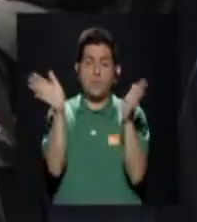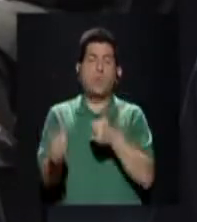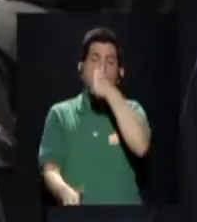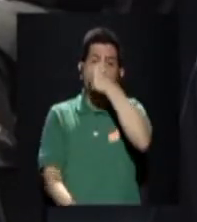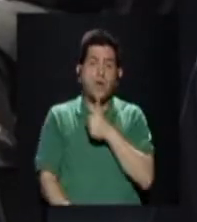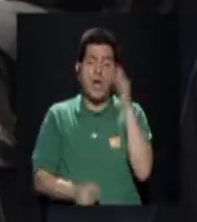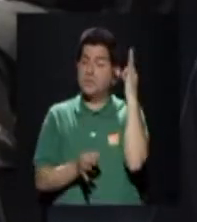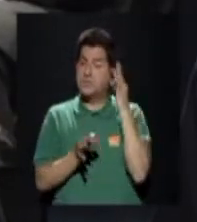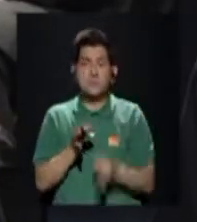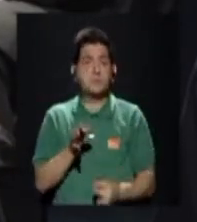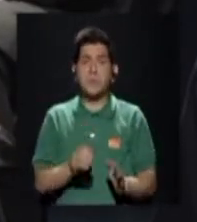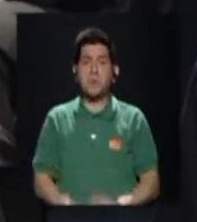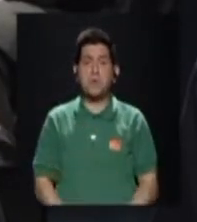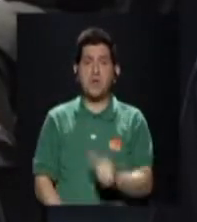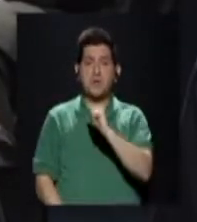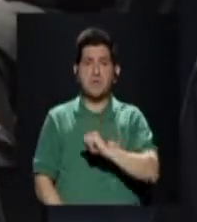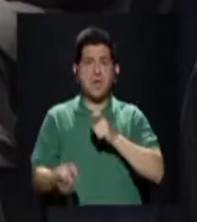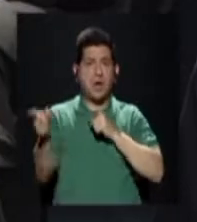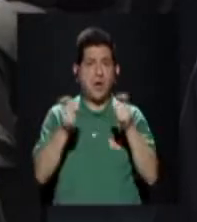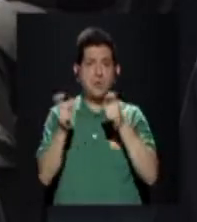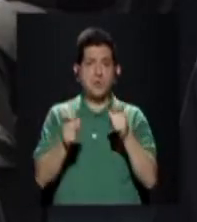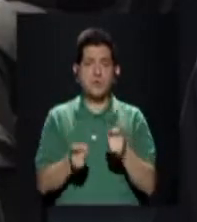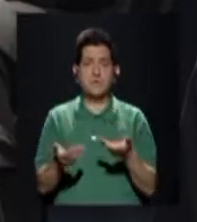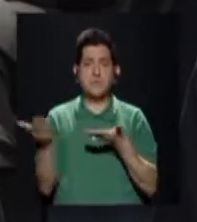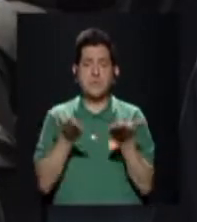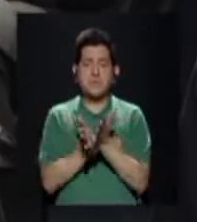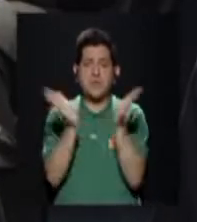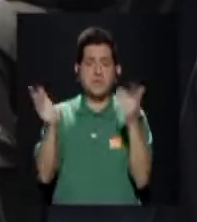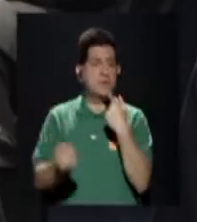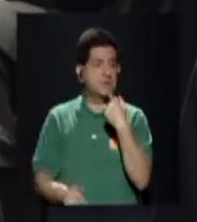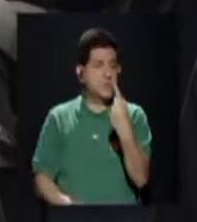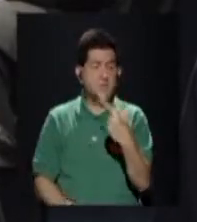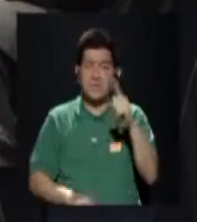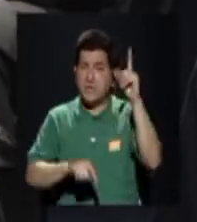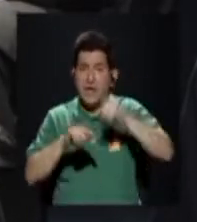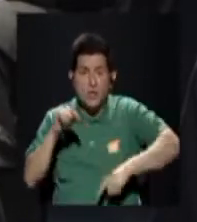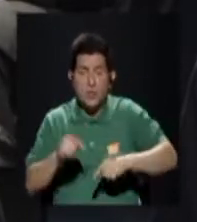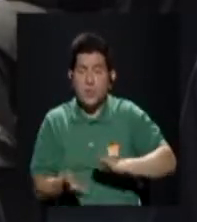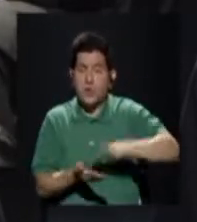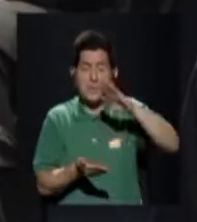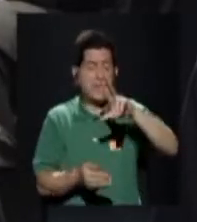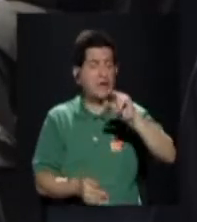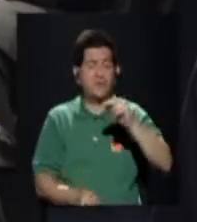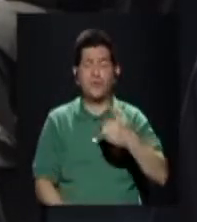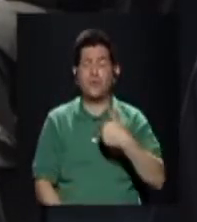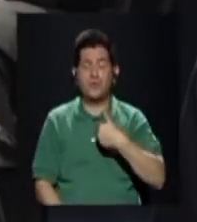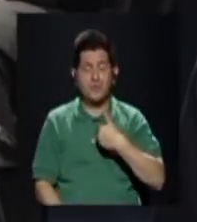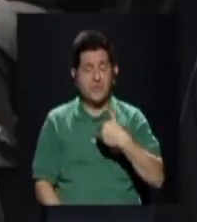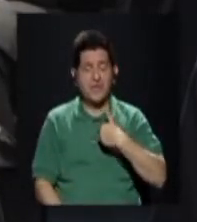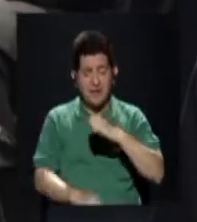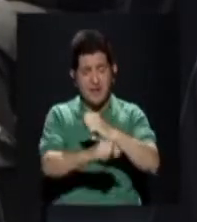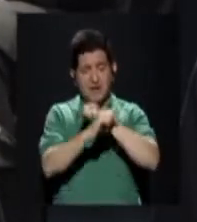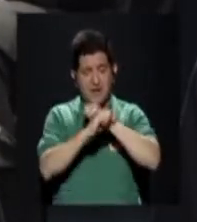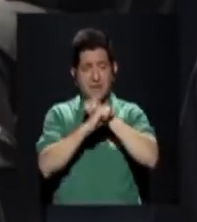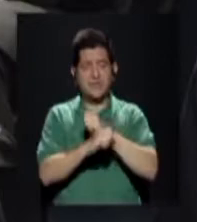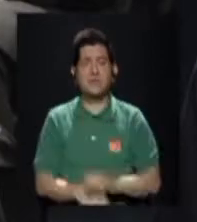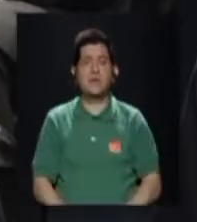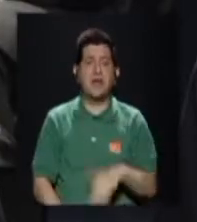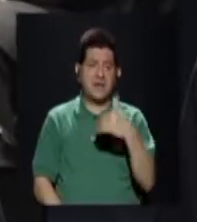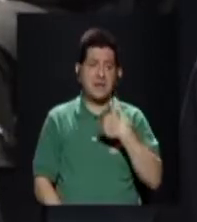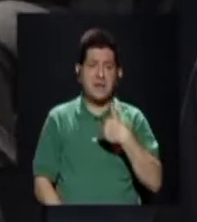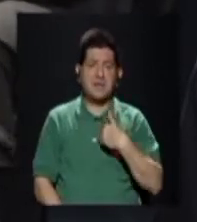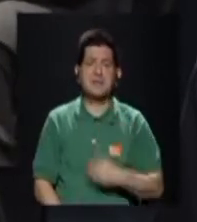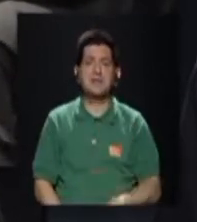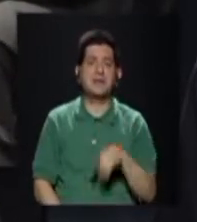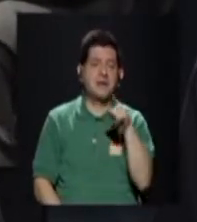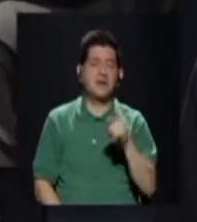privada, sencillamente la ARECEP no puede decirle, no le aumento la tarifa porque por ley tengo que asegurarle que está en un punto interesante. Perdón,